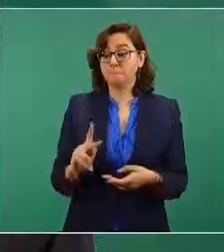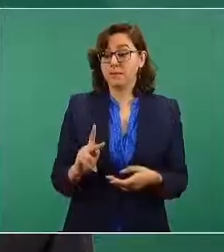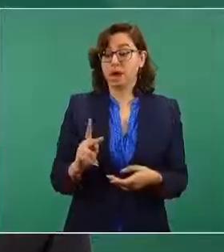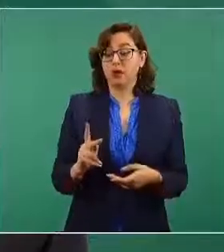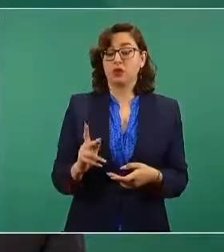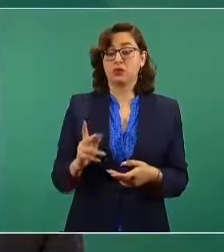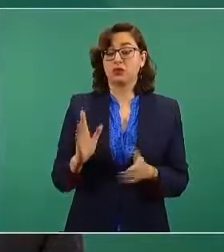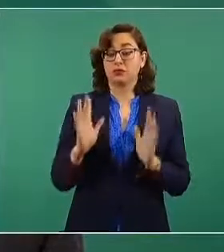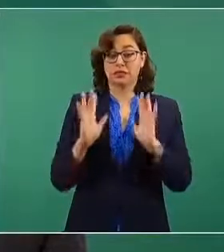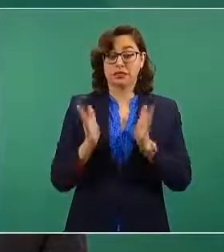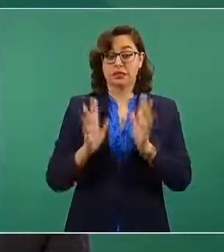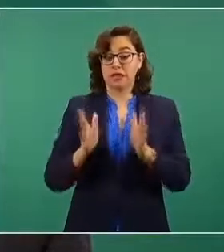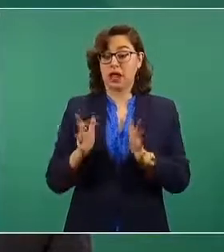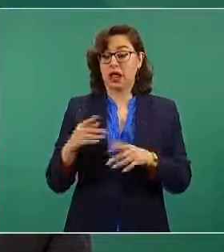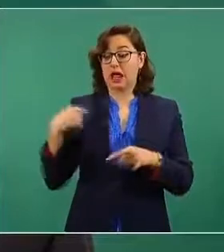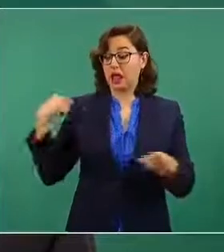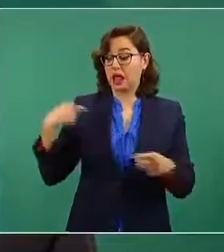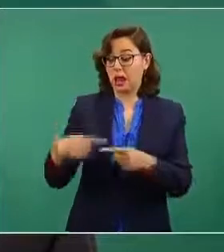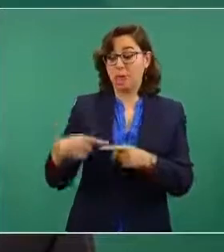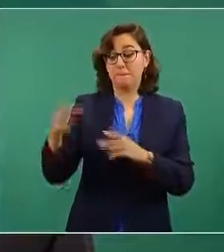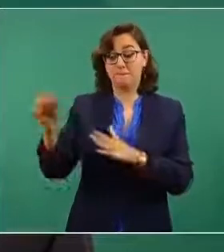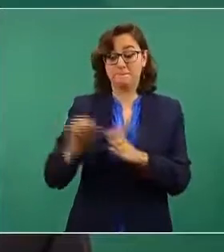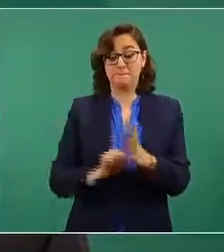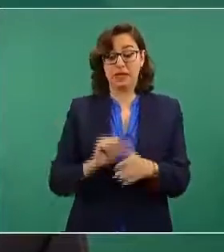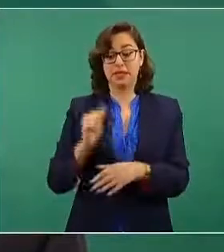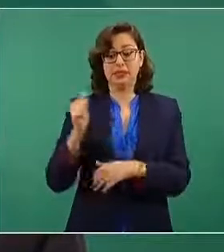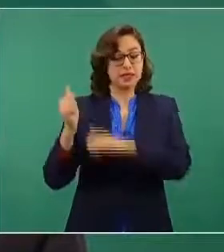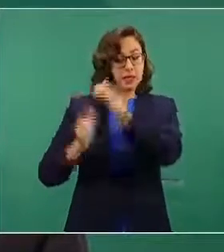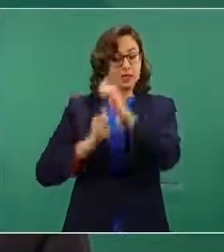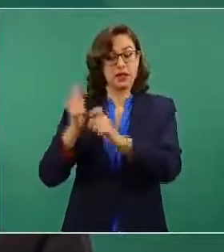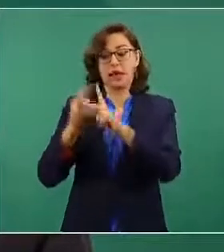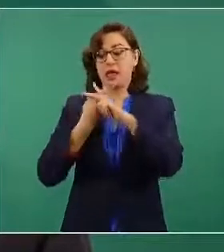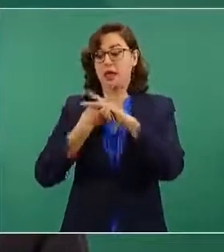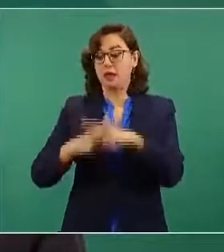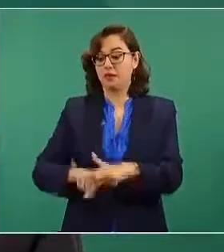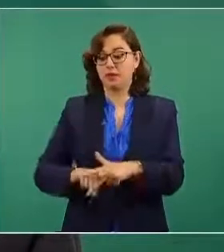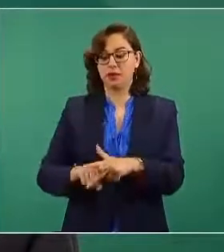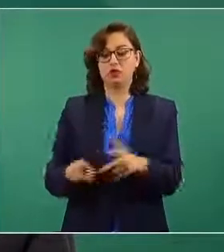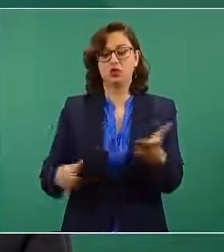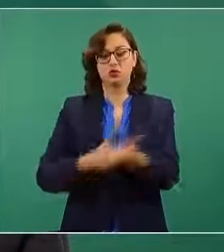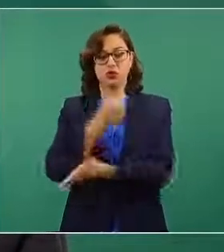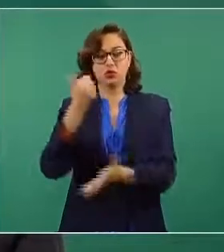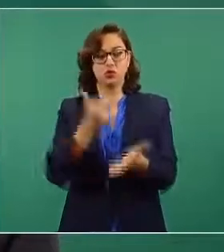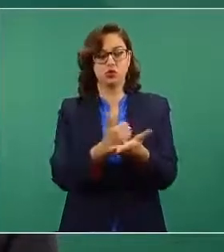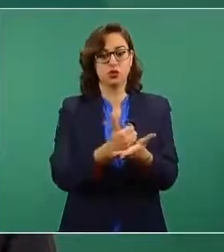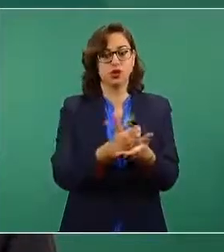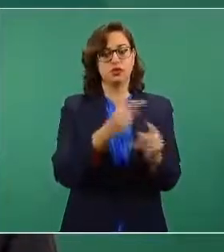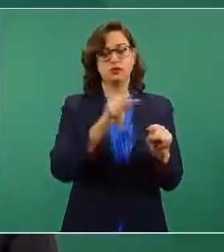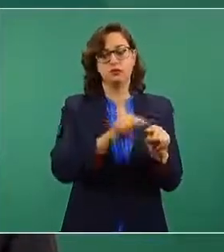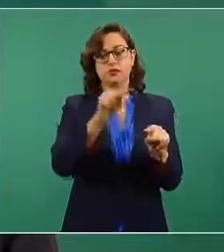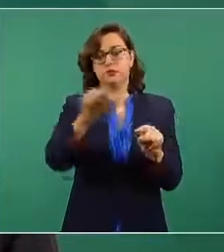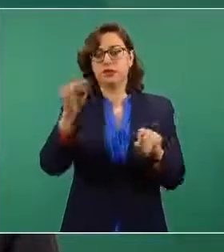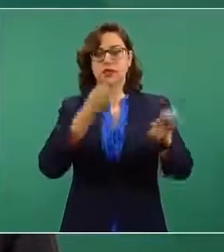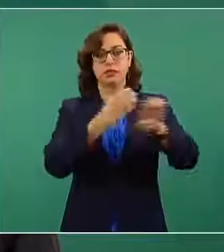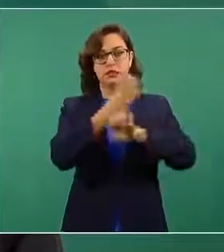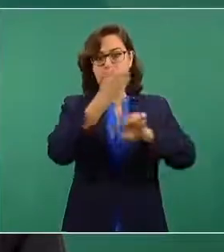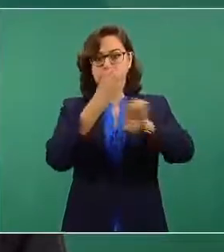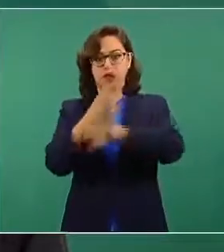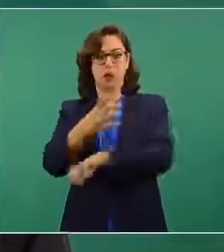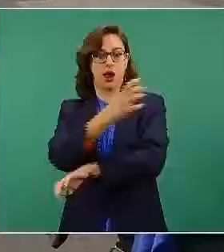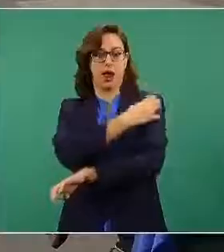estos primeros días de abril y continuaremos en las siguientes 2 semanas, estamos vacunando en las capitales de los